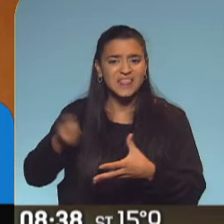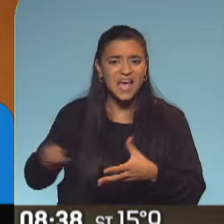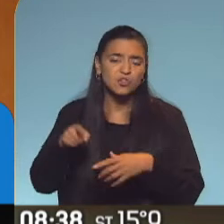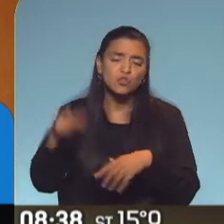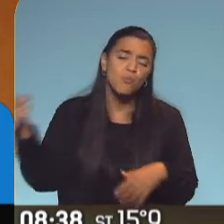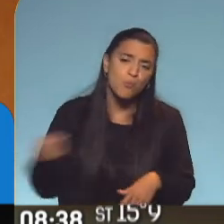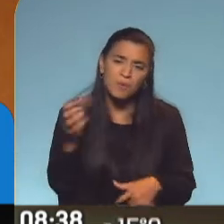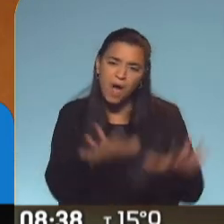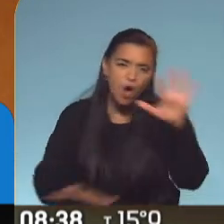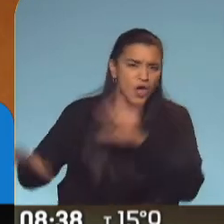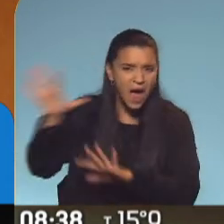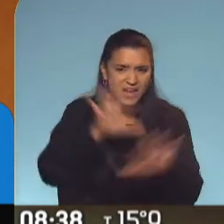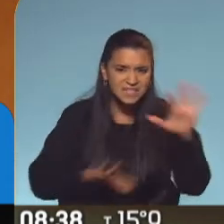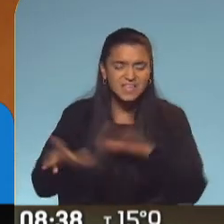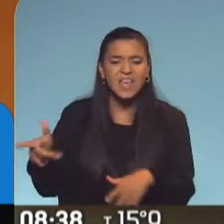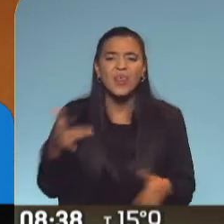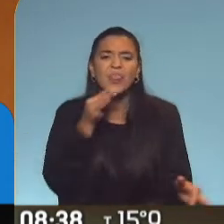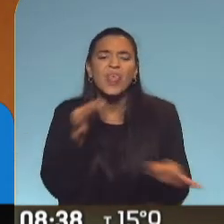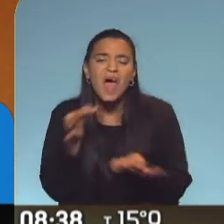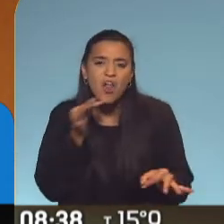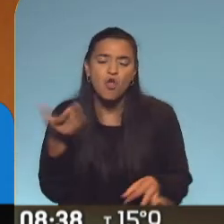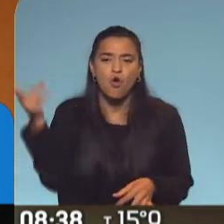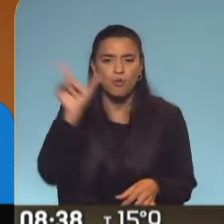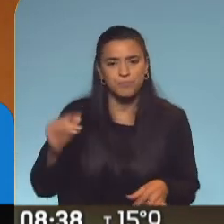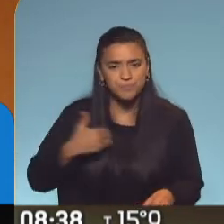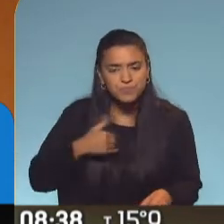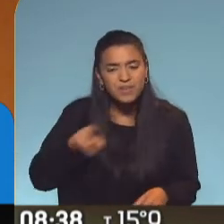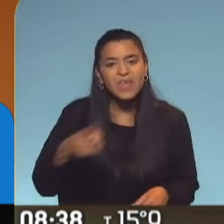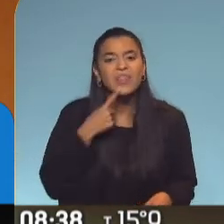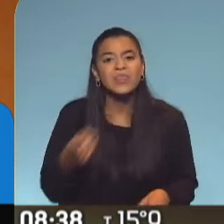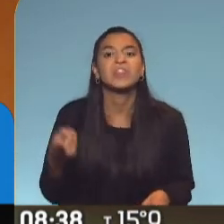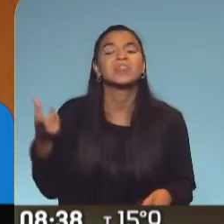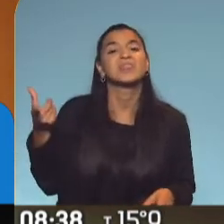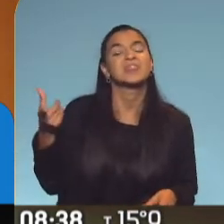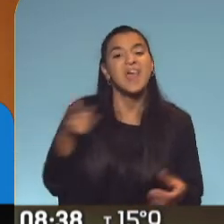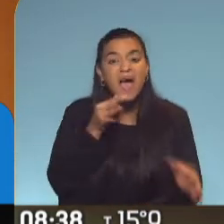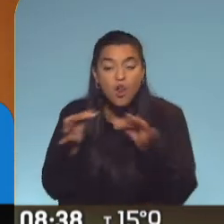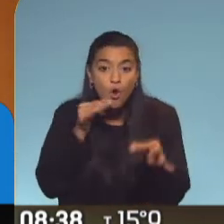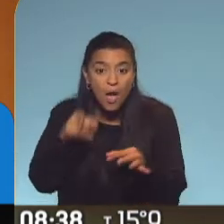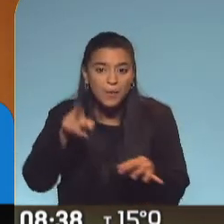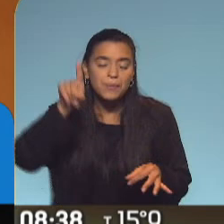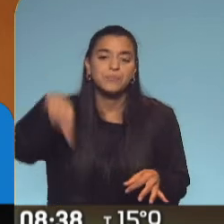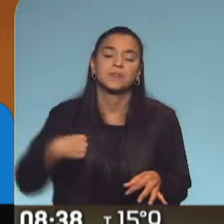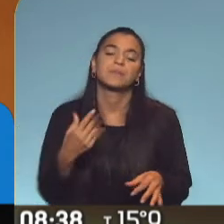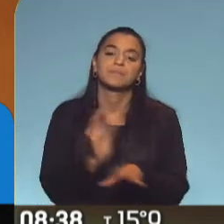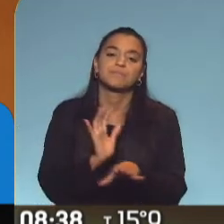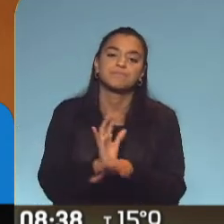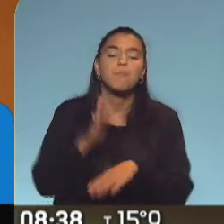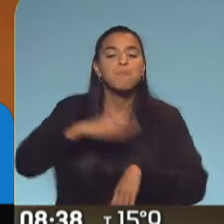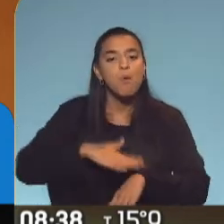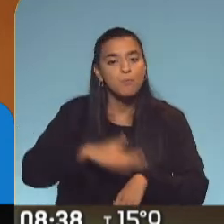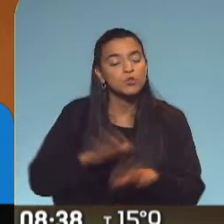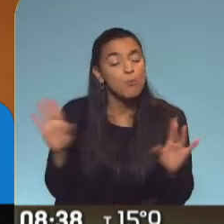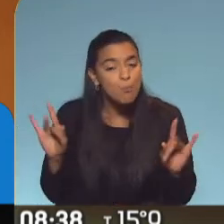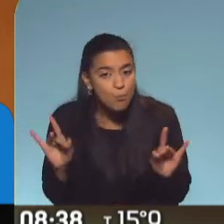para organizar el diálogo en todo el país, y es el diálogo lo que nos va a permitir superar un momento de enorme complejidad